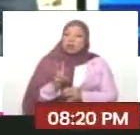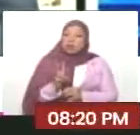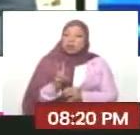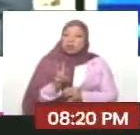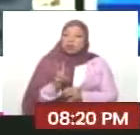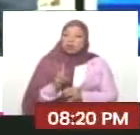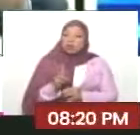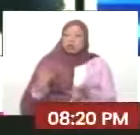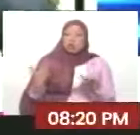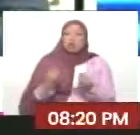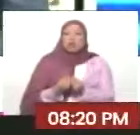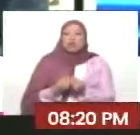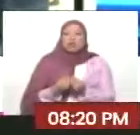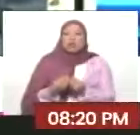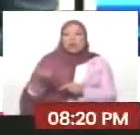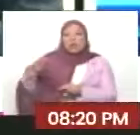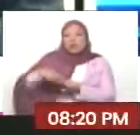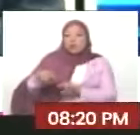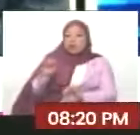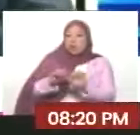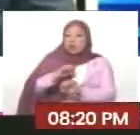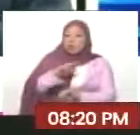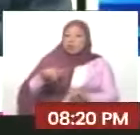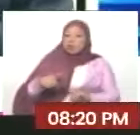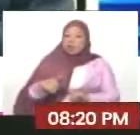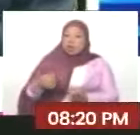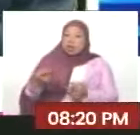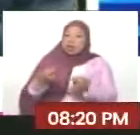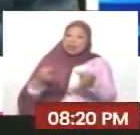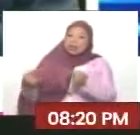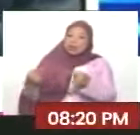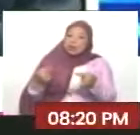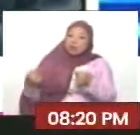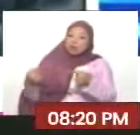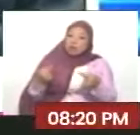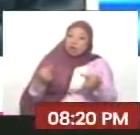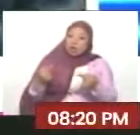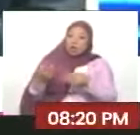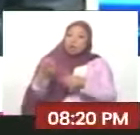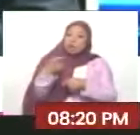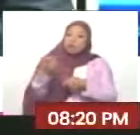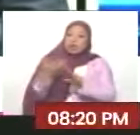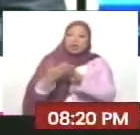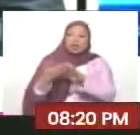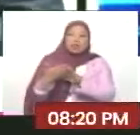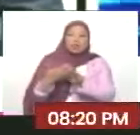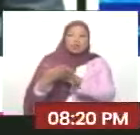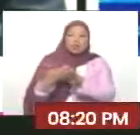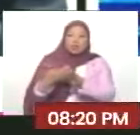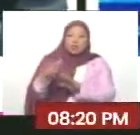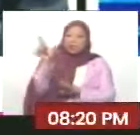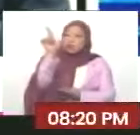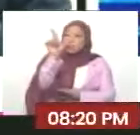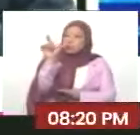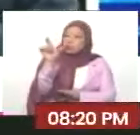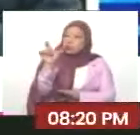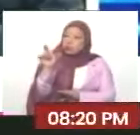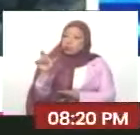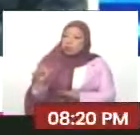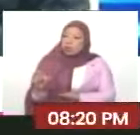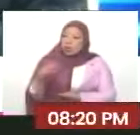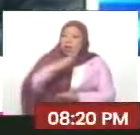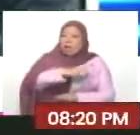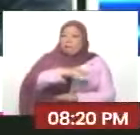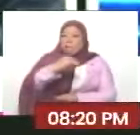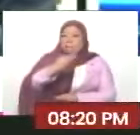parada y Guyana tendrá que sentarse frente a nosotros a negociar la solución del exequivo del mar por delimitar